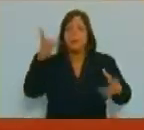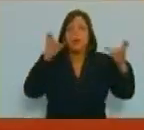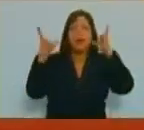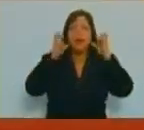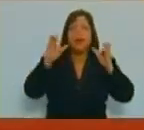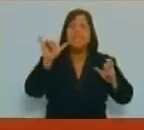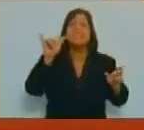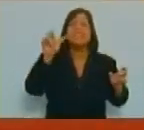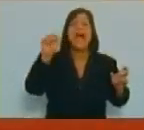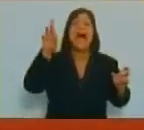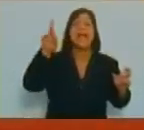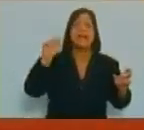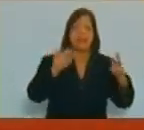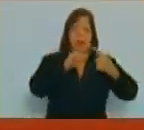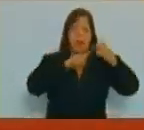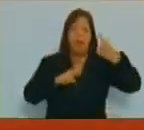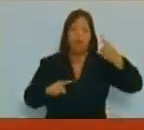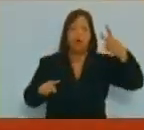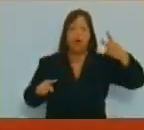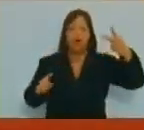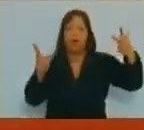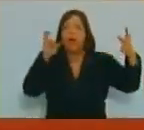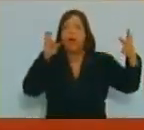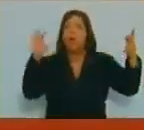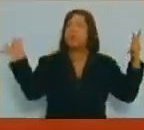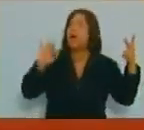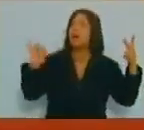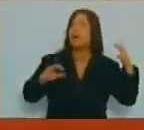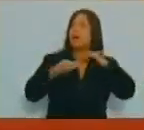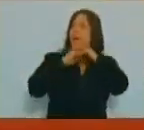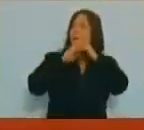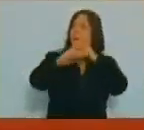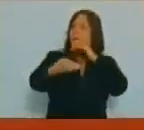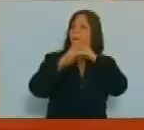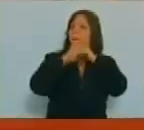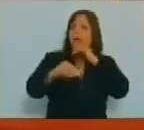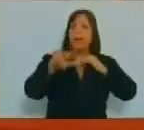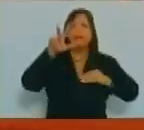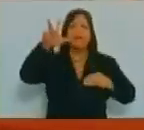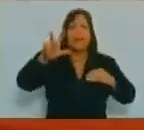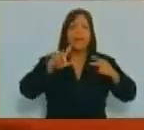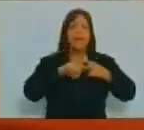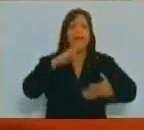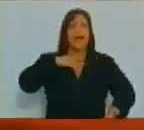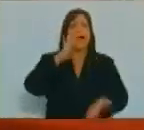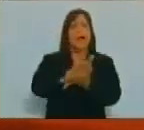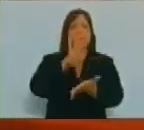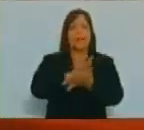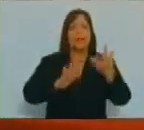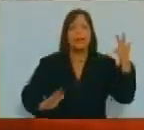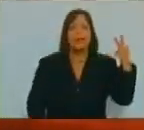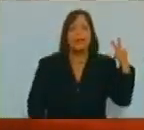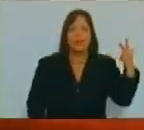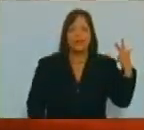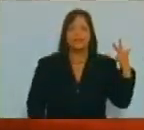te haré no volvieron a escuchar del aire porque ya eres hombre ya y también está pacificado